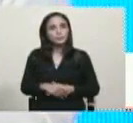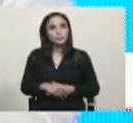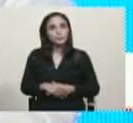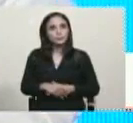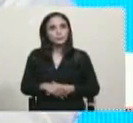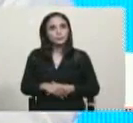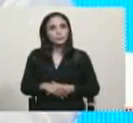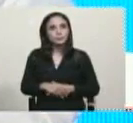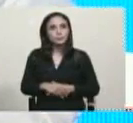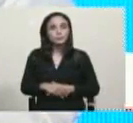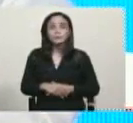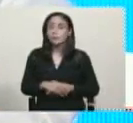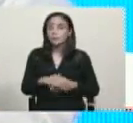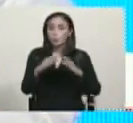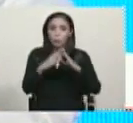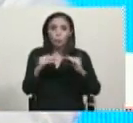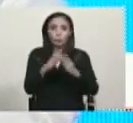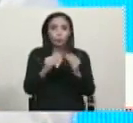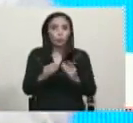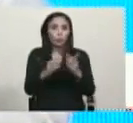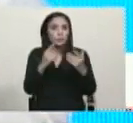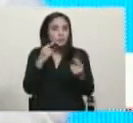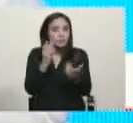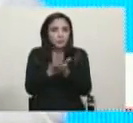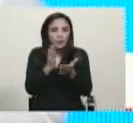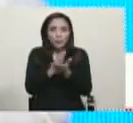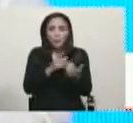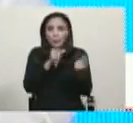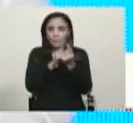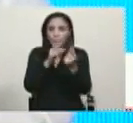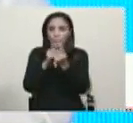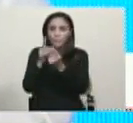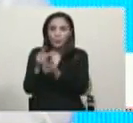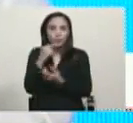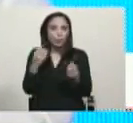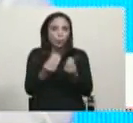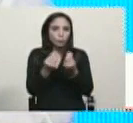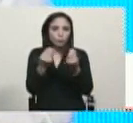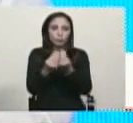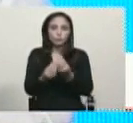junto a la misión cubana de salud, siempre de la mano, siempre juntos,